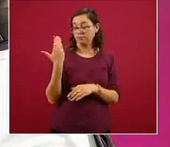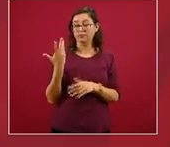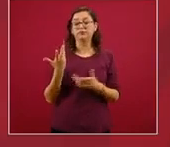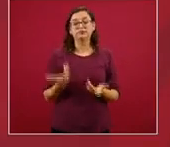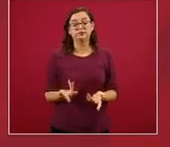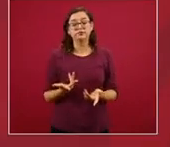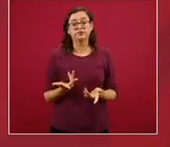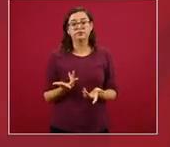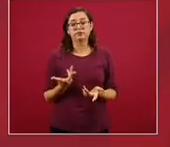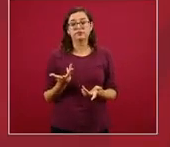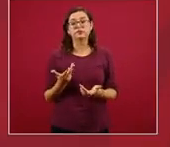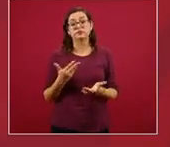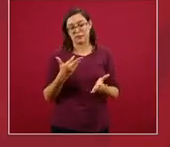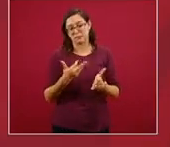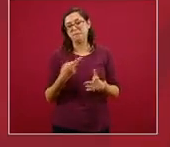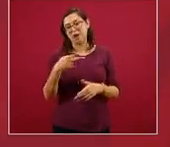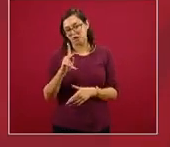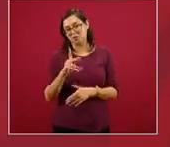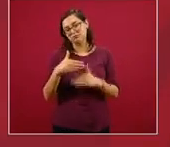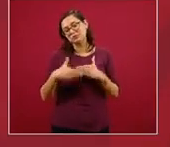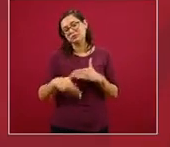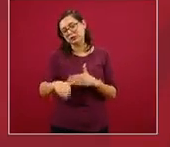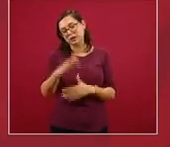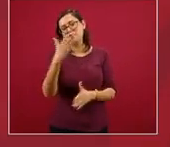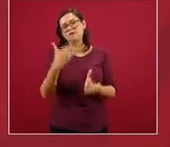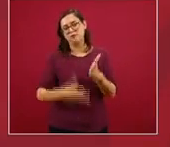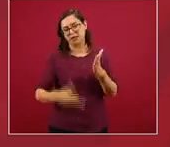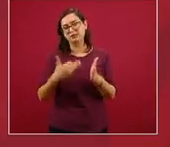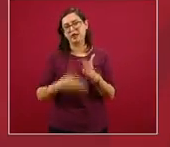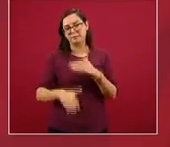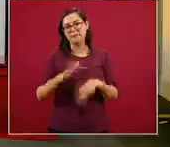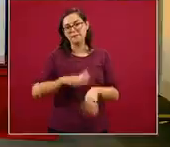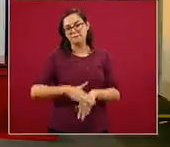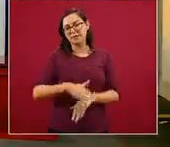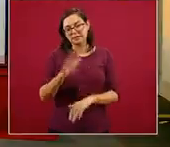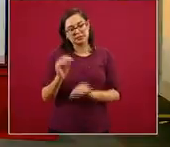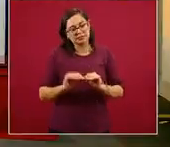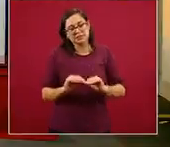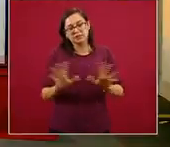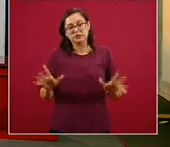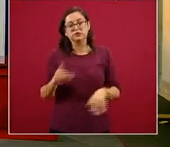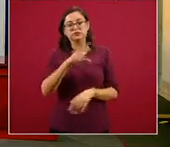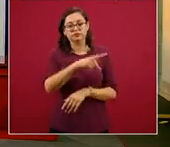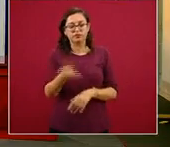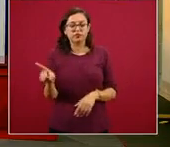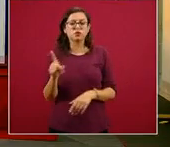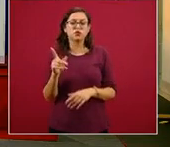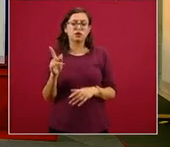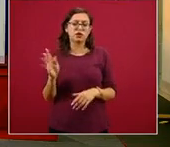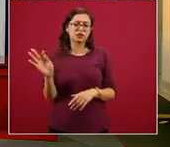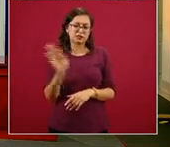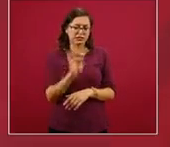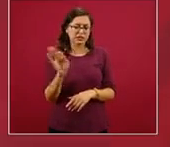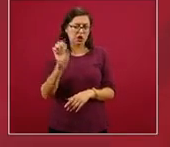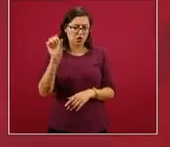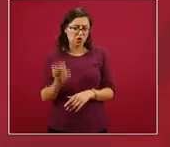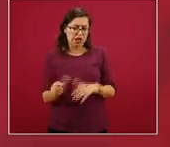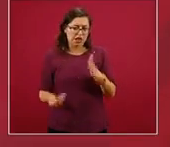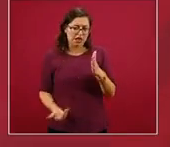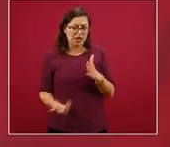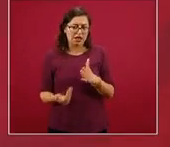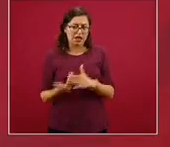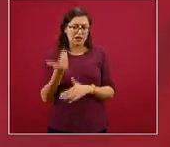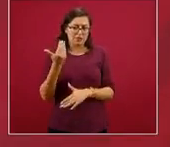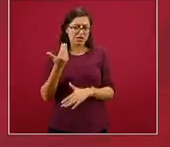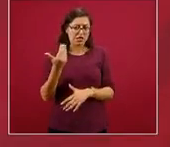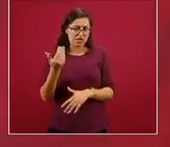no se acerca a ese déficit histórico que se tiene. Ustedes deben haber oído en la conferencia mañanera del